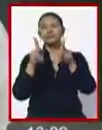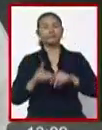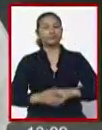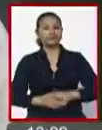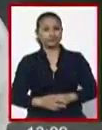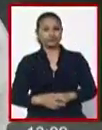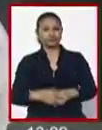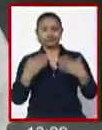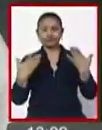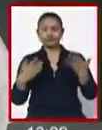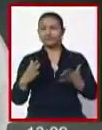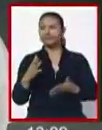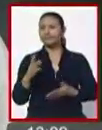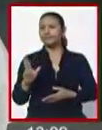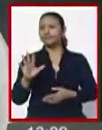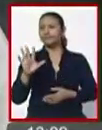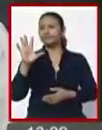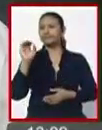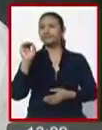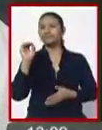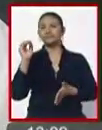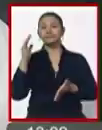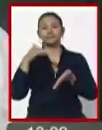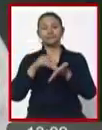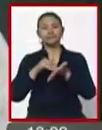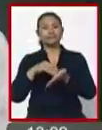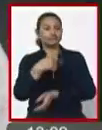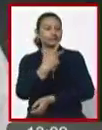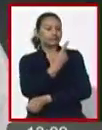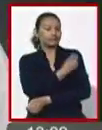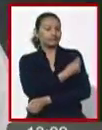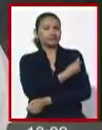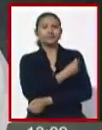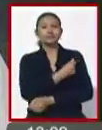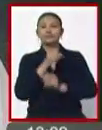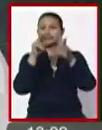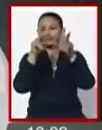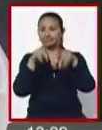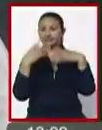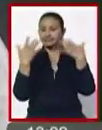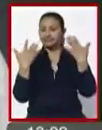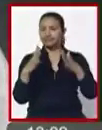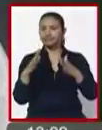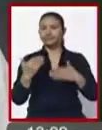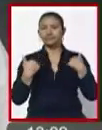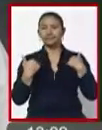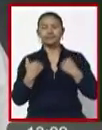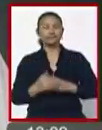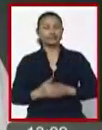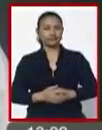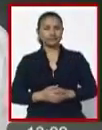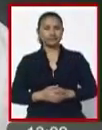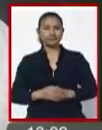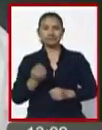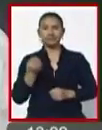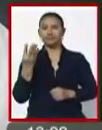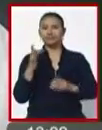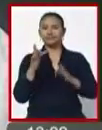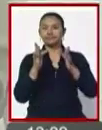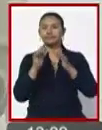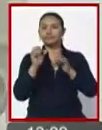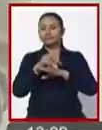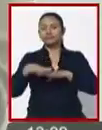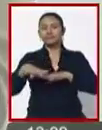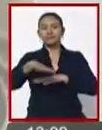han aplicado alrededor de 50.000 vacunas, o sea, 50.000 personas han sido vacunadas en las cuatro redes de la